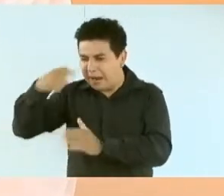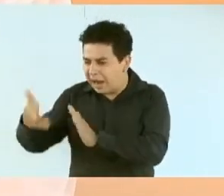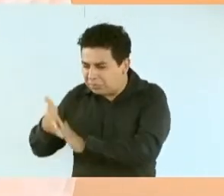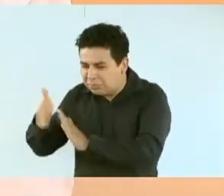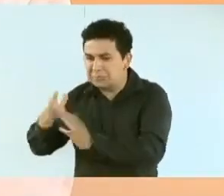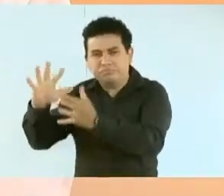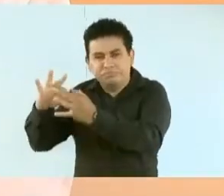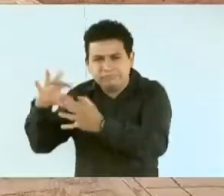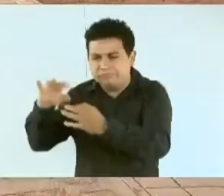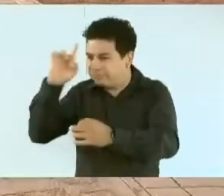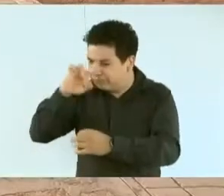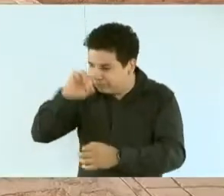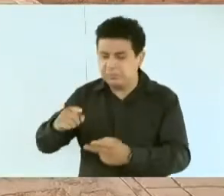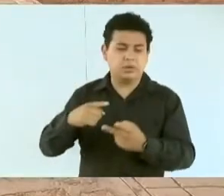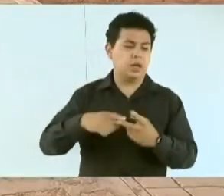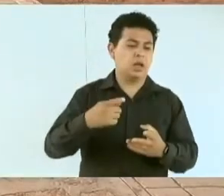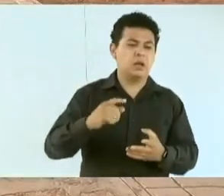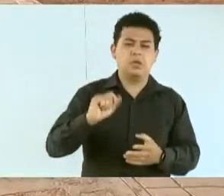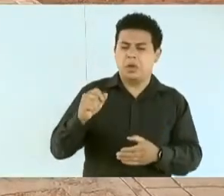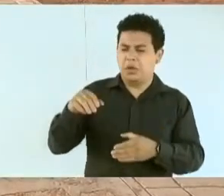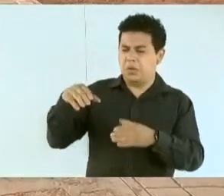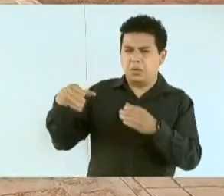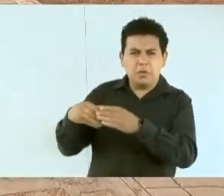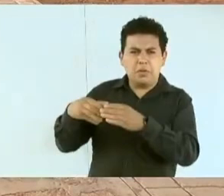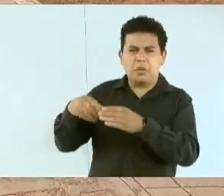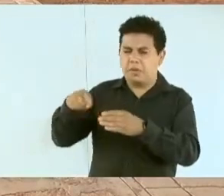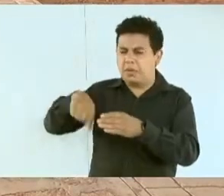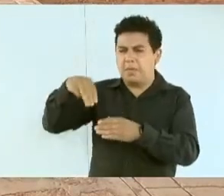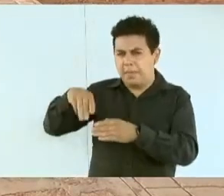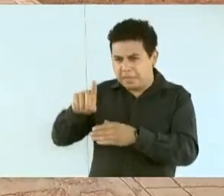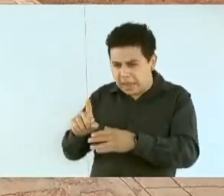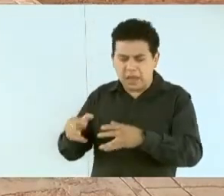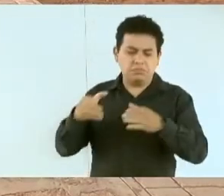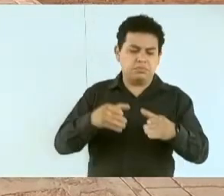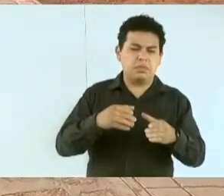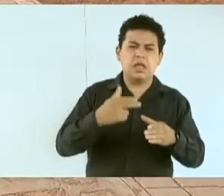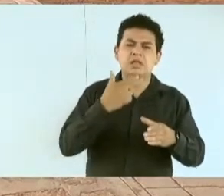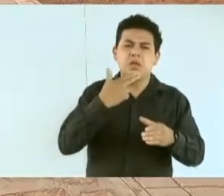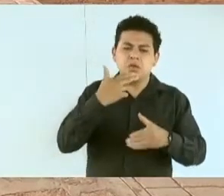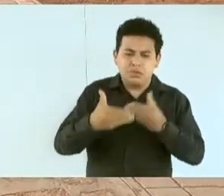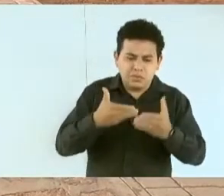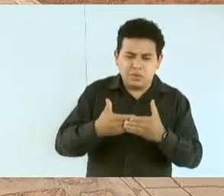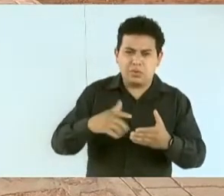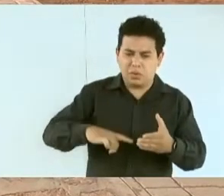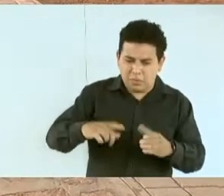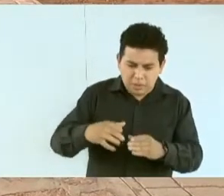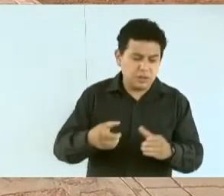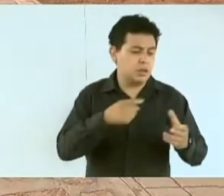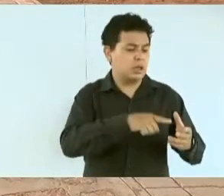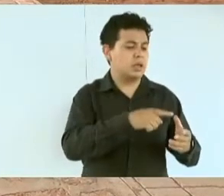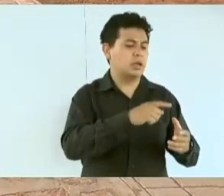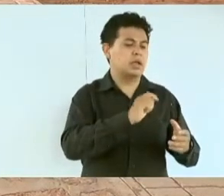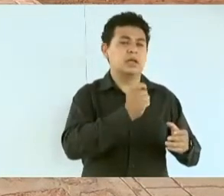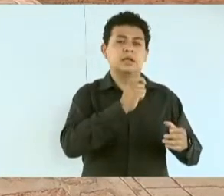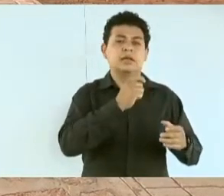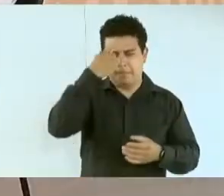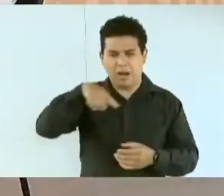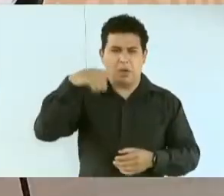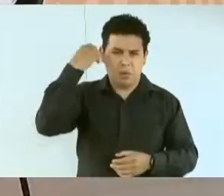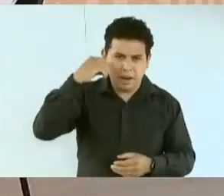los directivos, servidores públicos de la Secretaría de Comunicaciones y